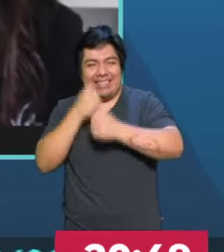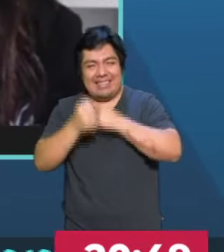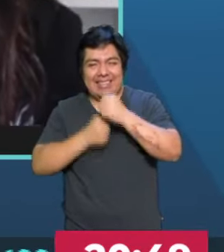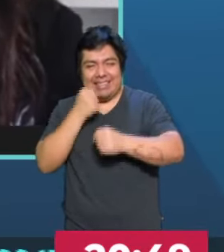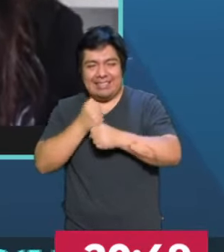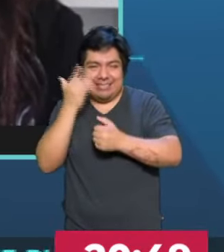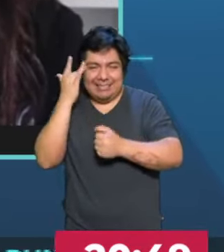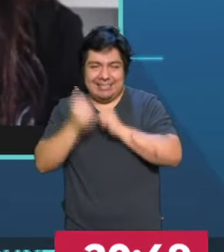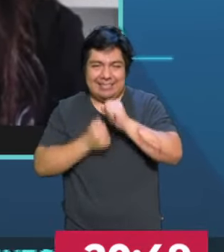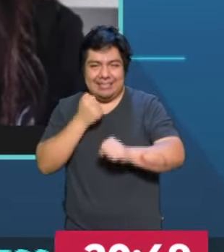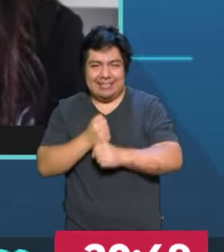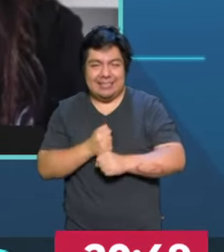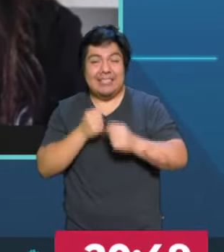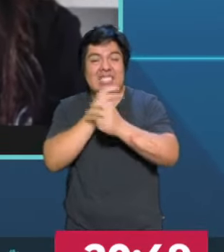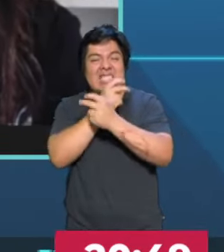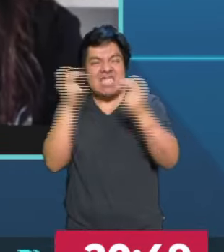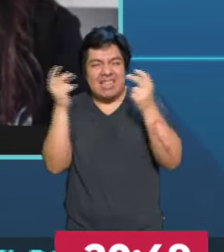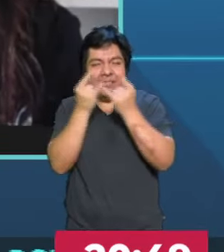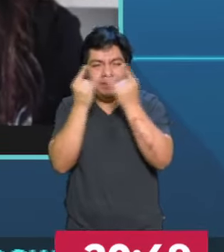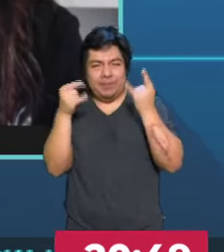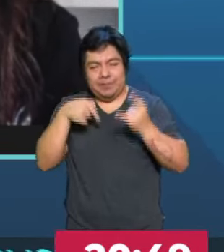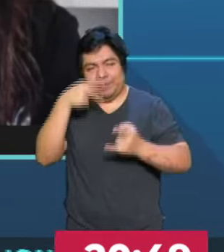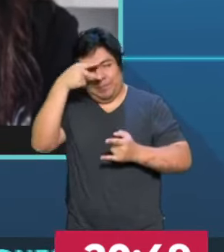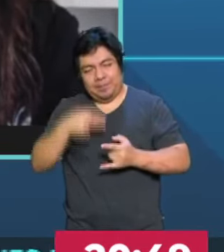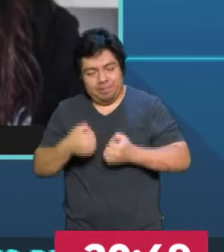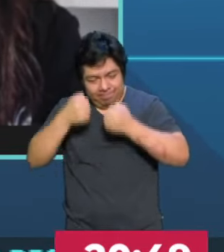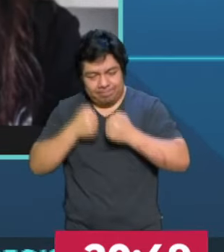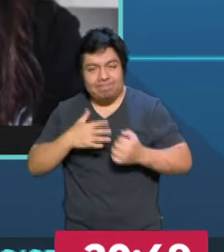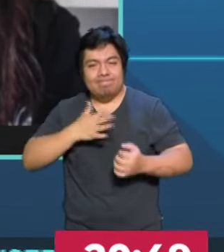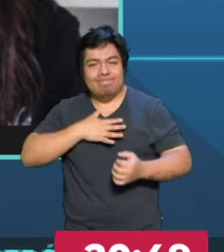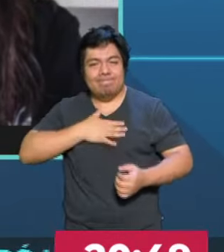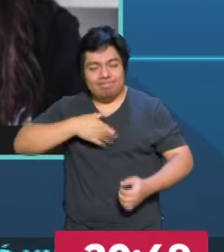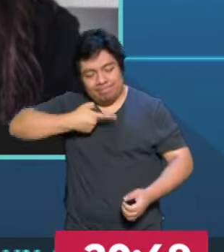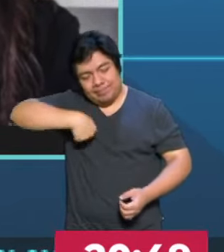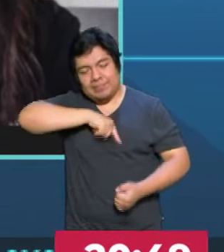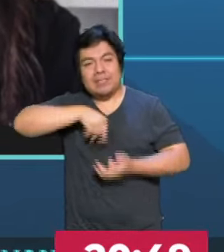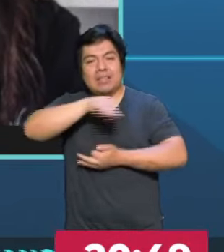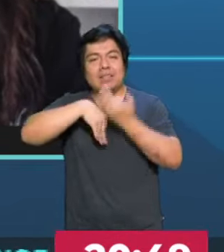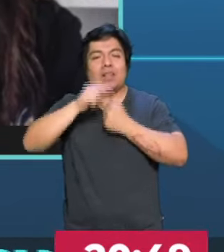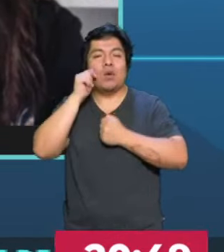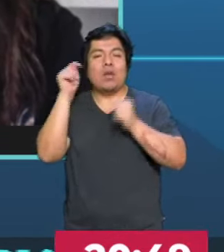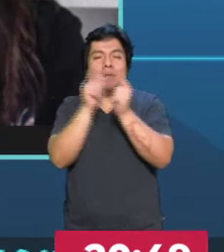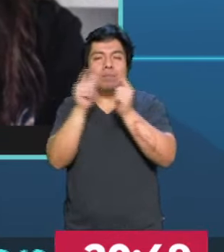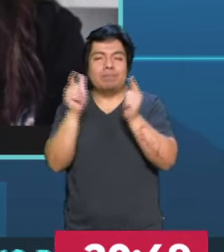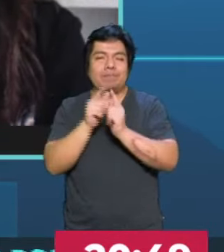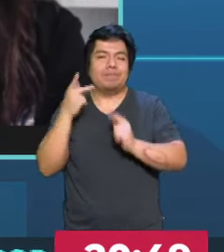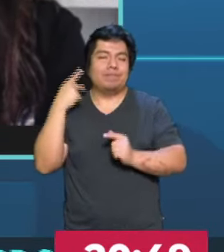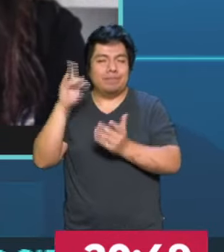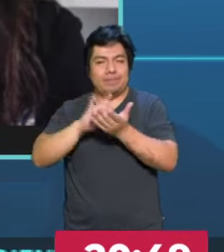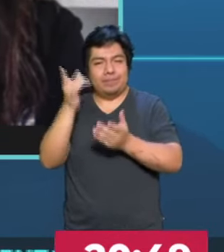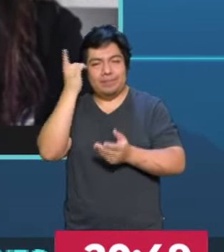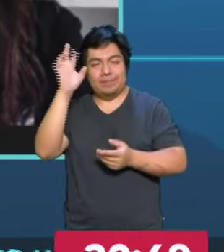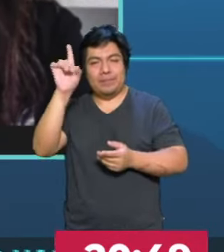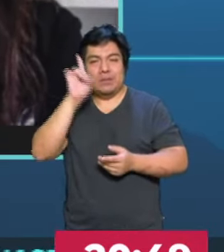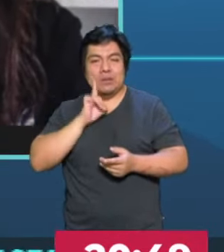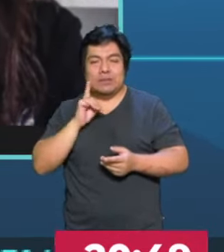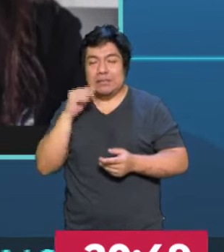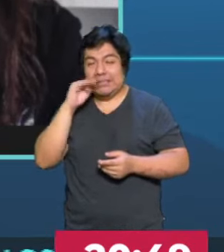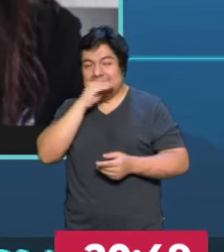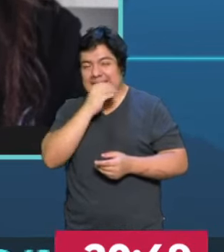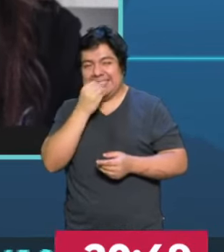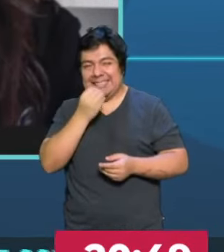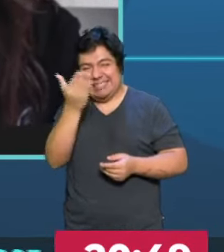Pues sobre todo eso, el grito y la historia de nuestro país nos pertenece a todas y todos sin importar partidos. Muchas gracias, doctora, y como pozole rico esta noche.